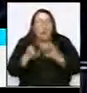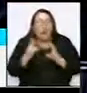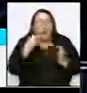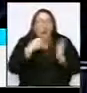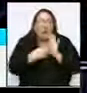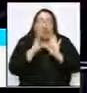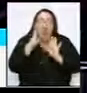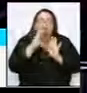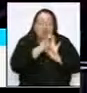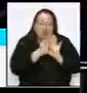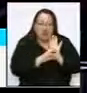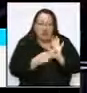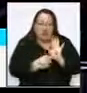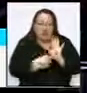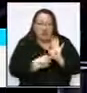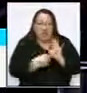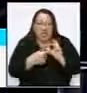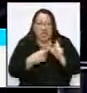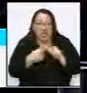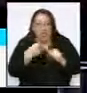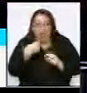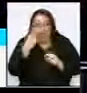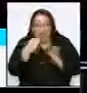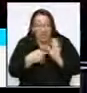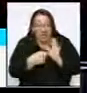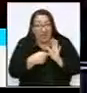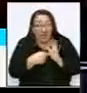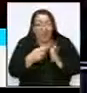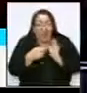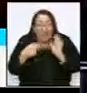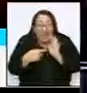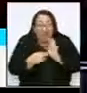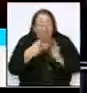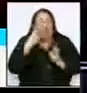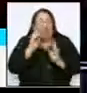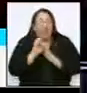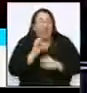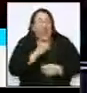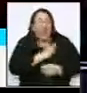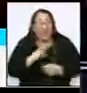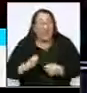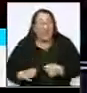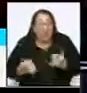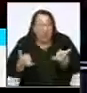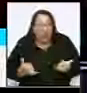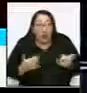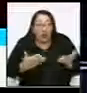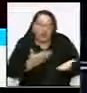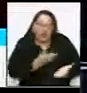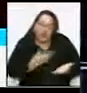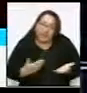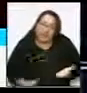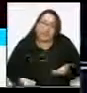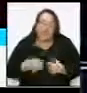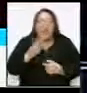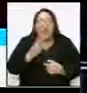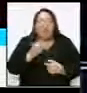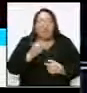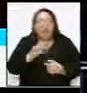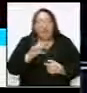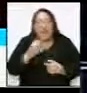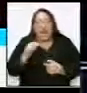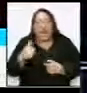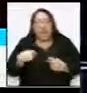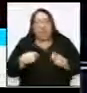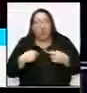que tenemos que observar es de que sea el gobierno del actual presidente de la República, que no tiene